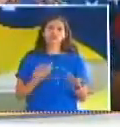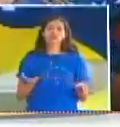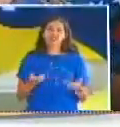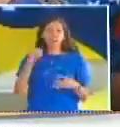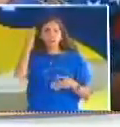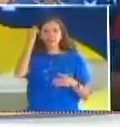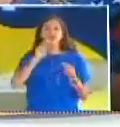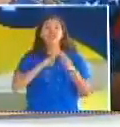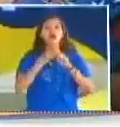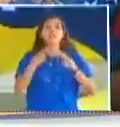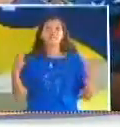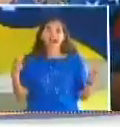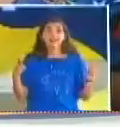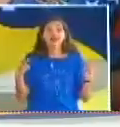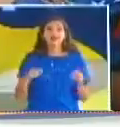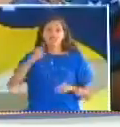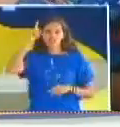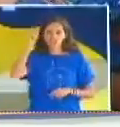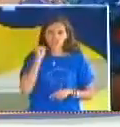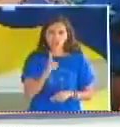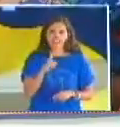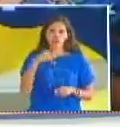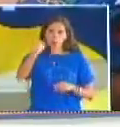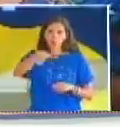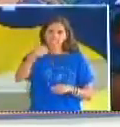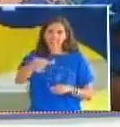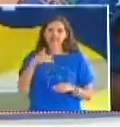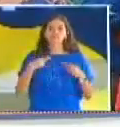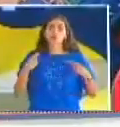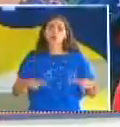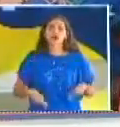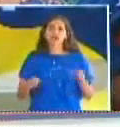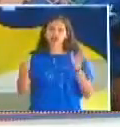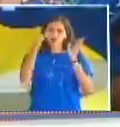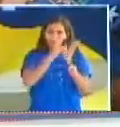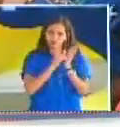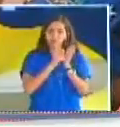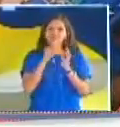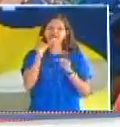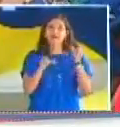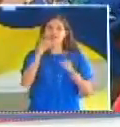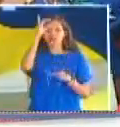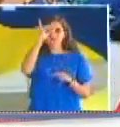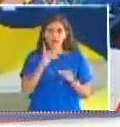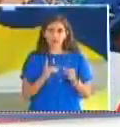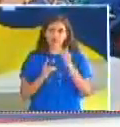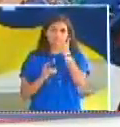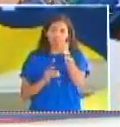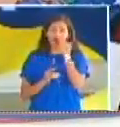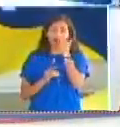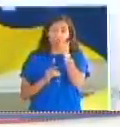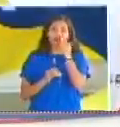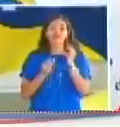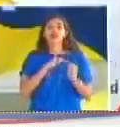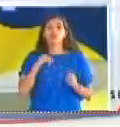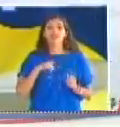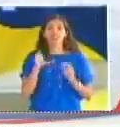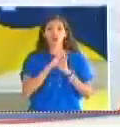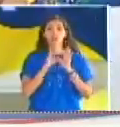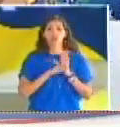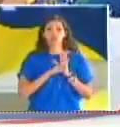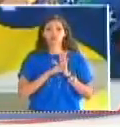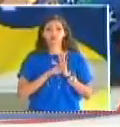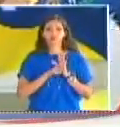la paz debe ser un derecho humano consagrado para las personas con discapacidad en nuestra